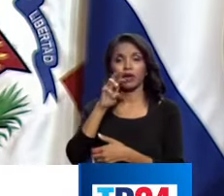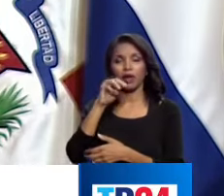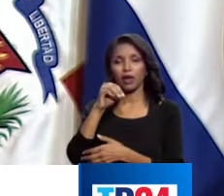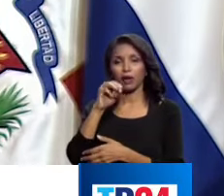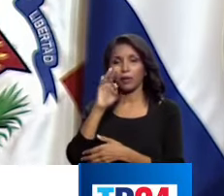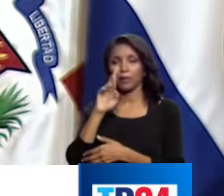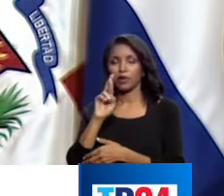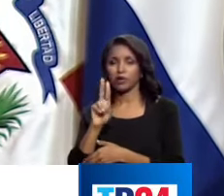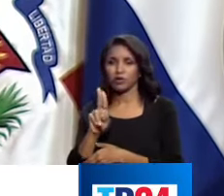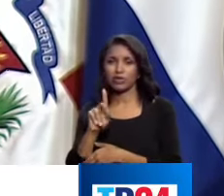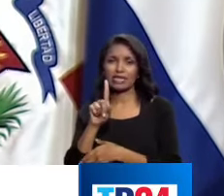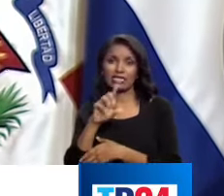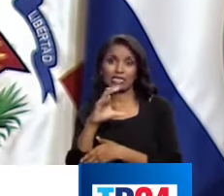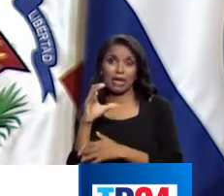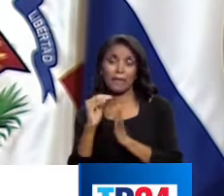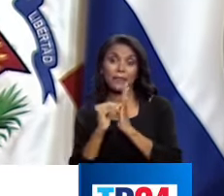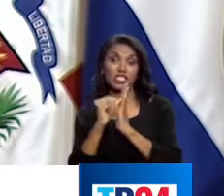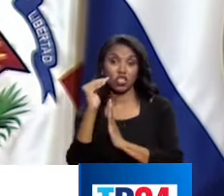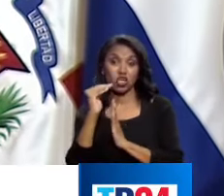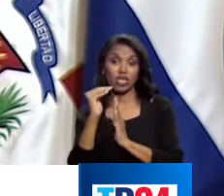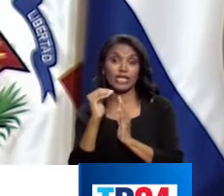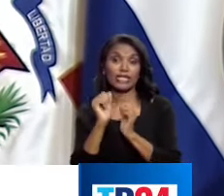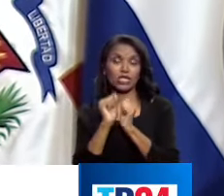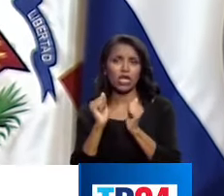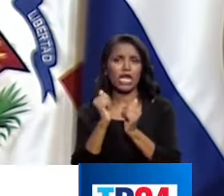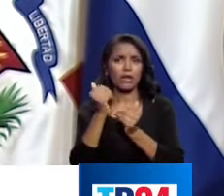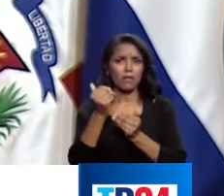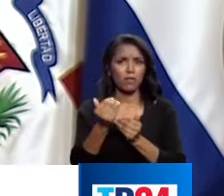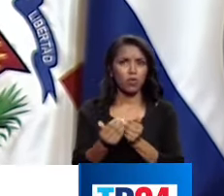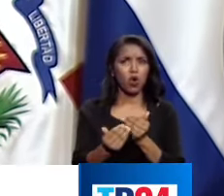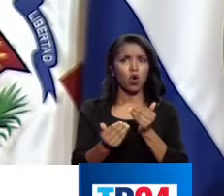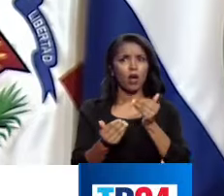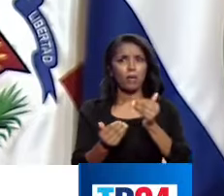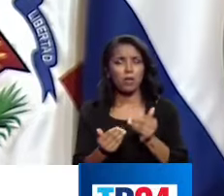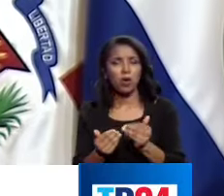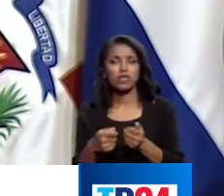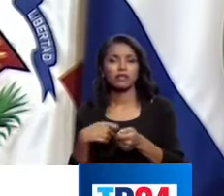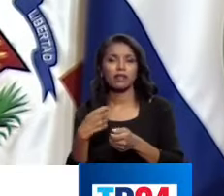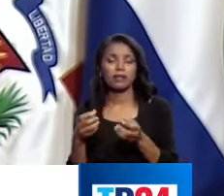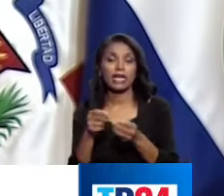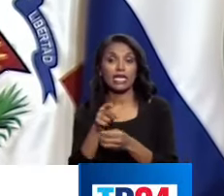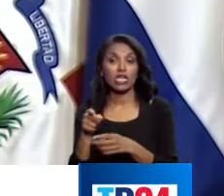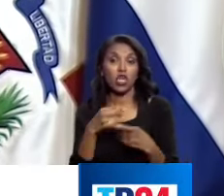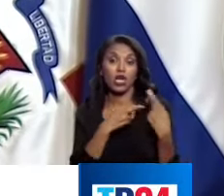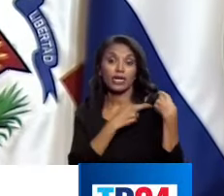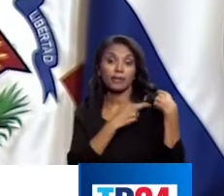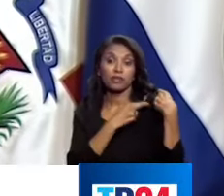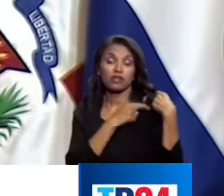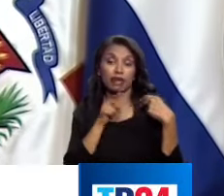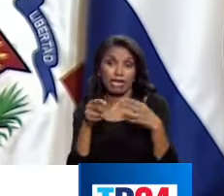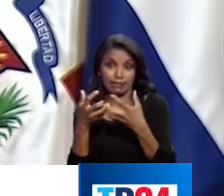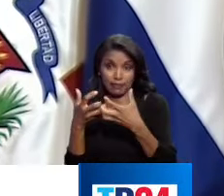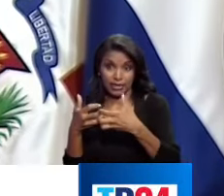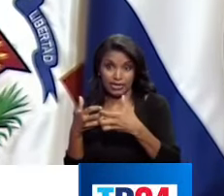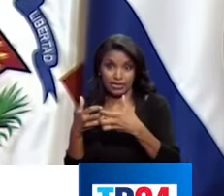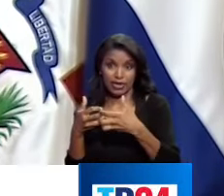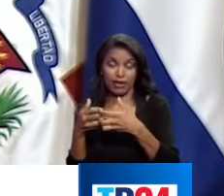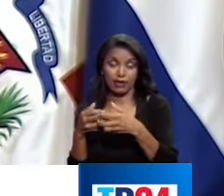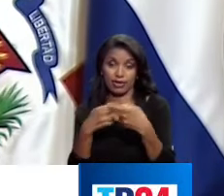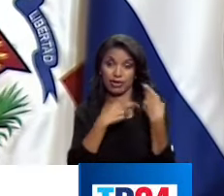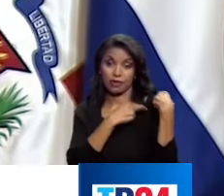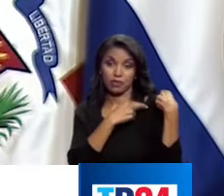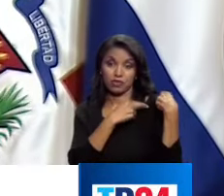hasta 100 millones de dólares, vamos a ir escalando el monto anual y PromTour va a ser el responsable. Sin